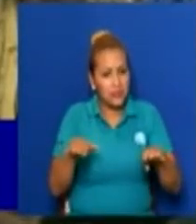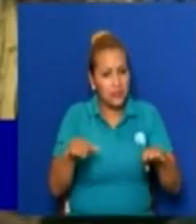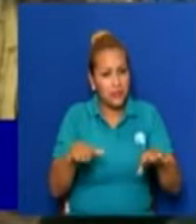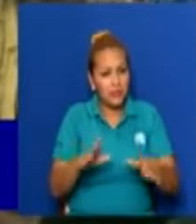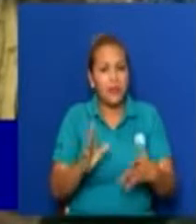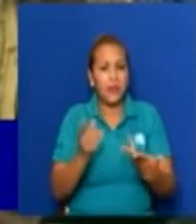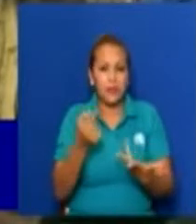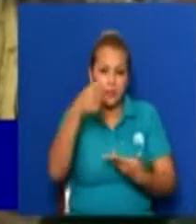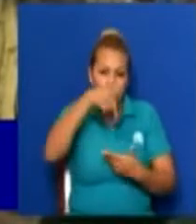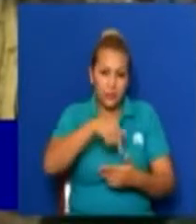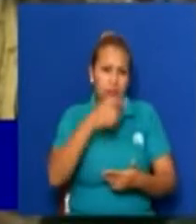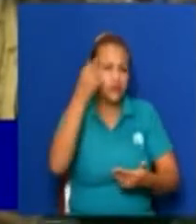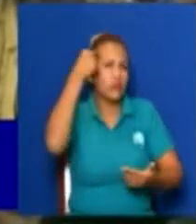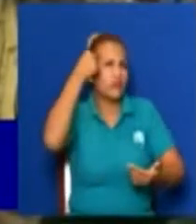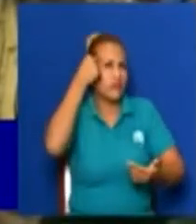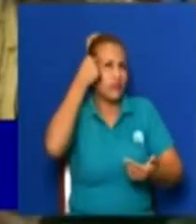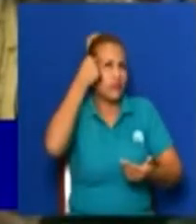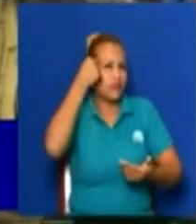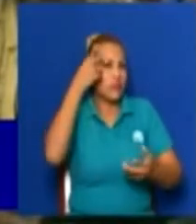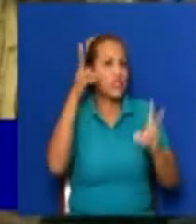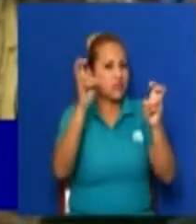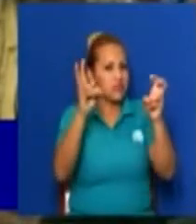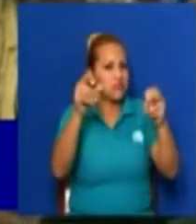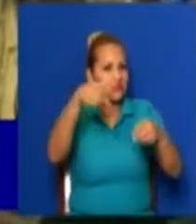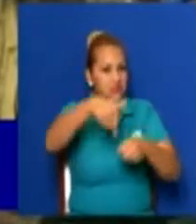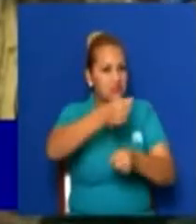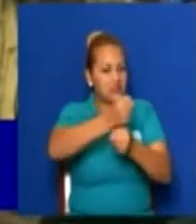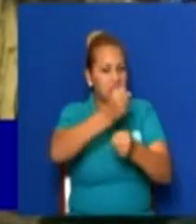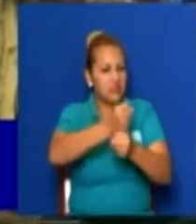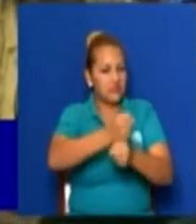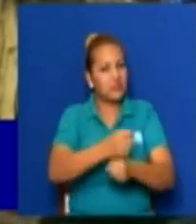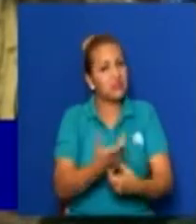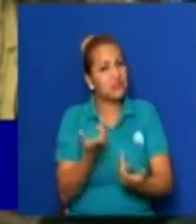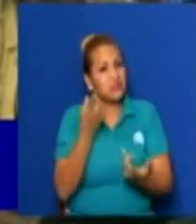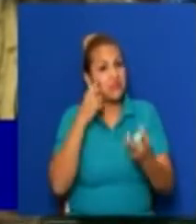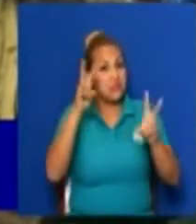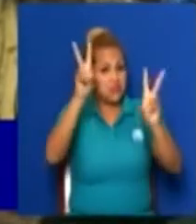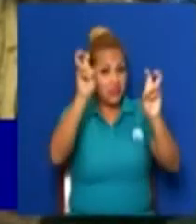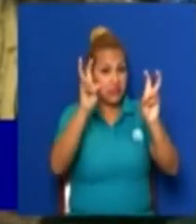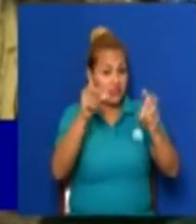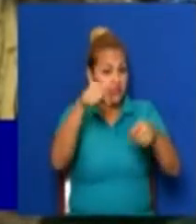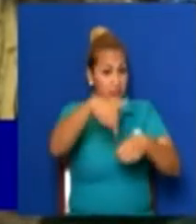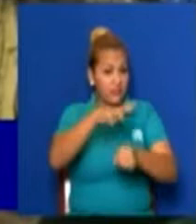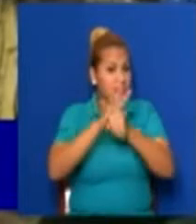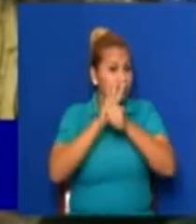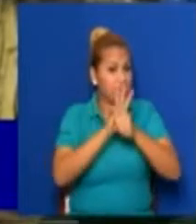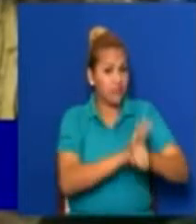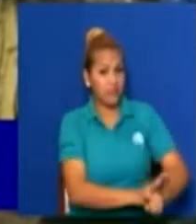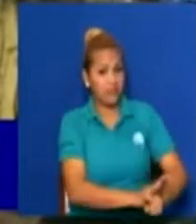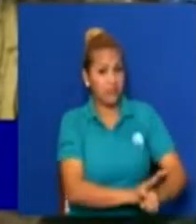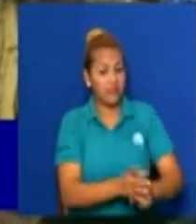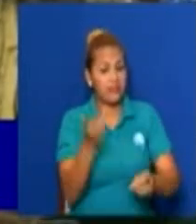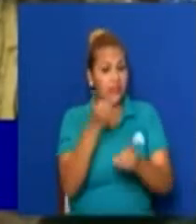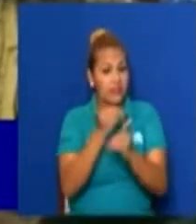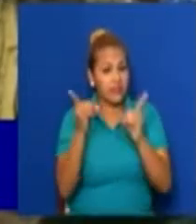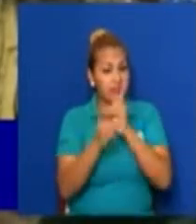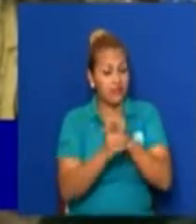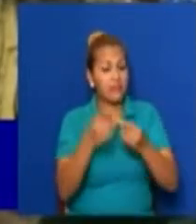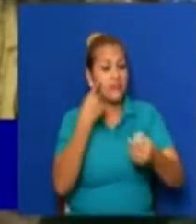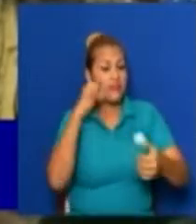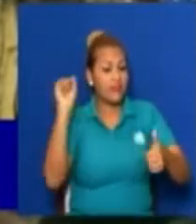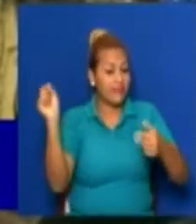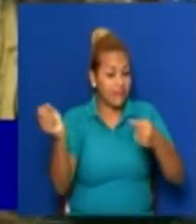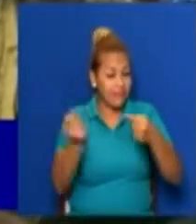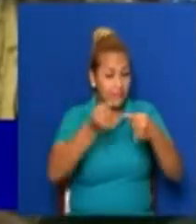que aterricemos sobre el tema, el aspecto de la discriminación debe abordarse en primer